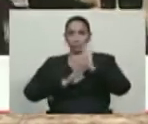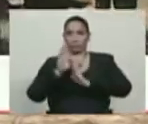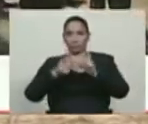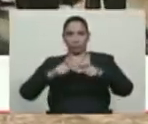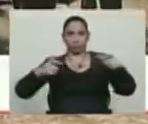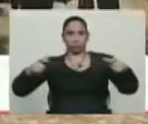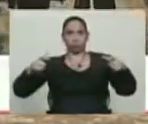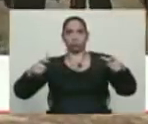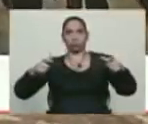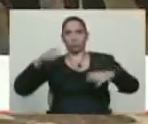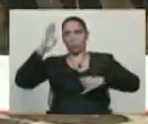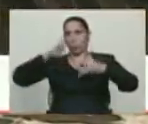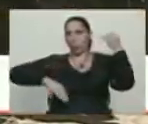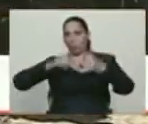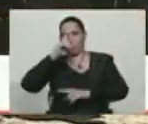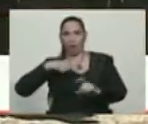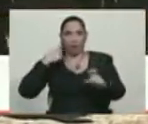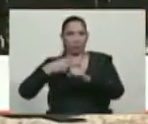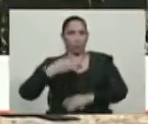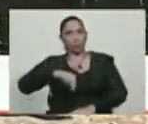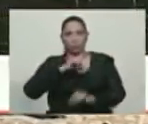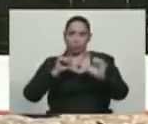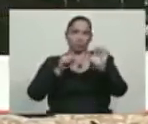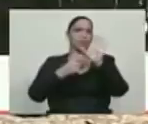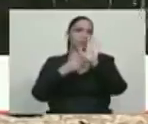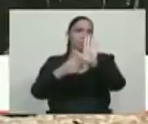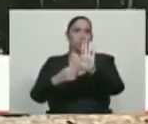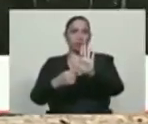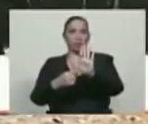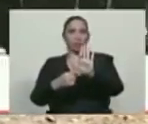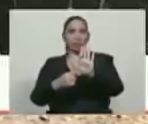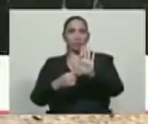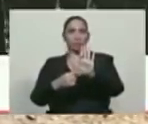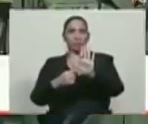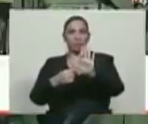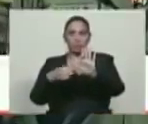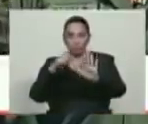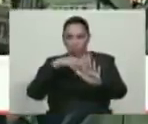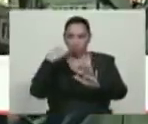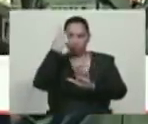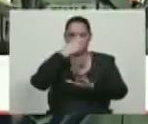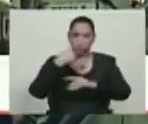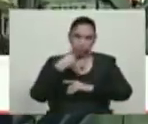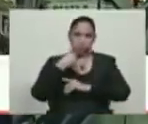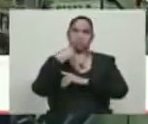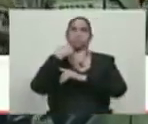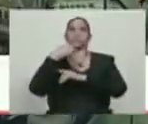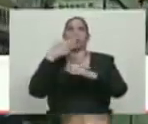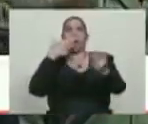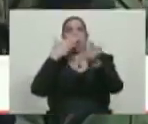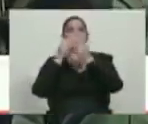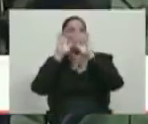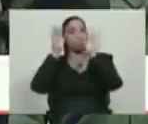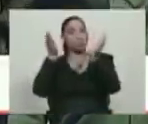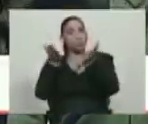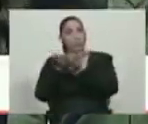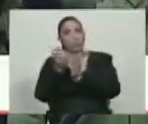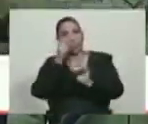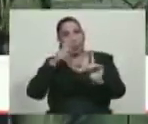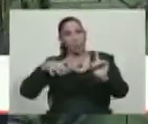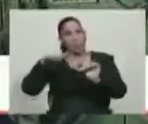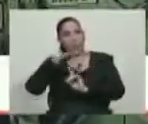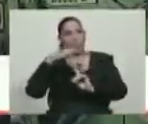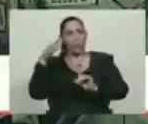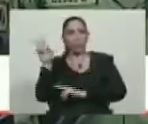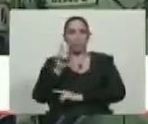expansión en los últimos años, y lo vamos a seguir demostrando, levantando nuestra cara con dignidad ante el mundo y con el pueblo de Venezuela